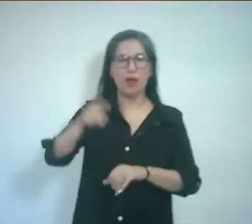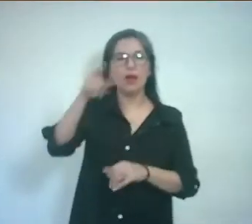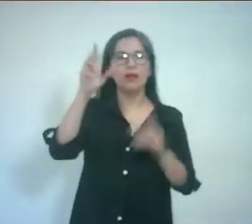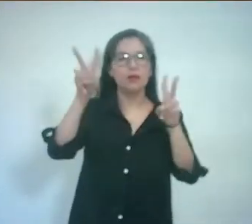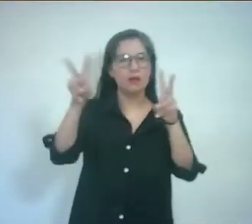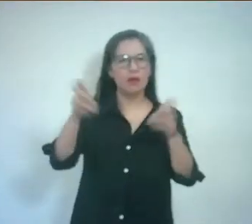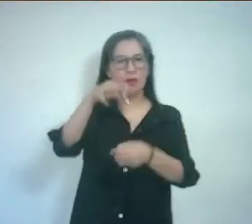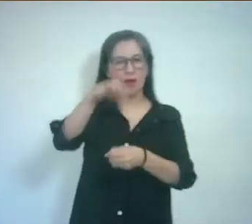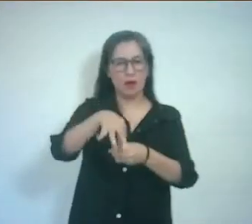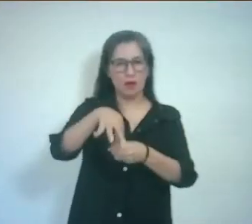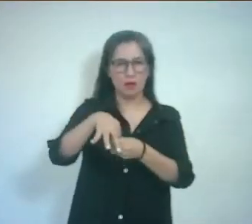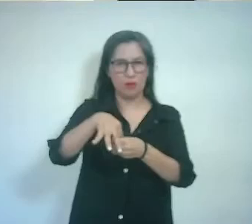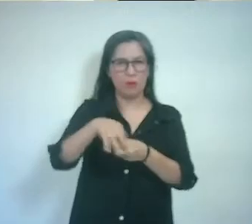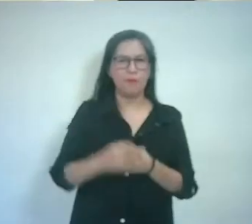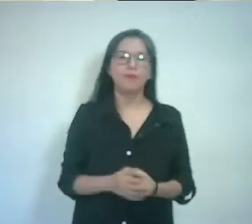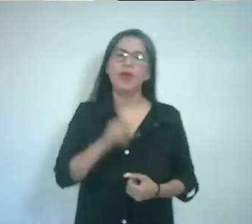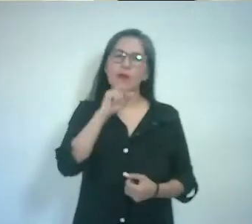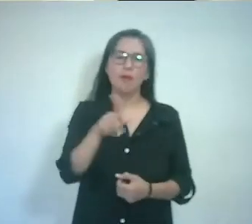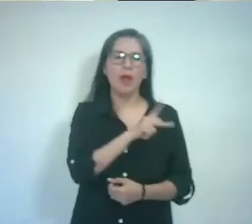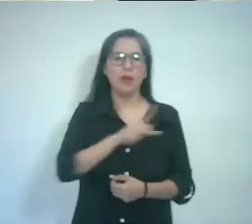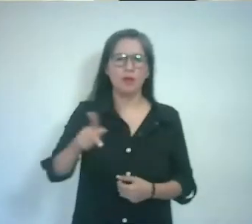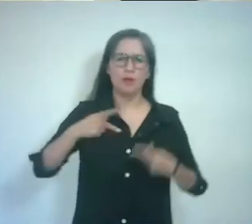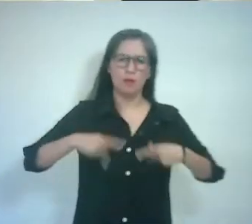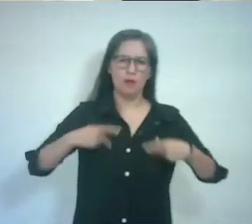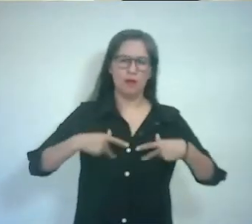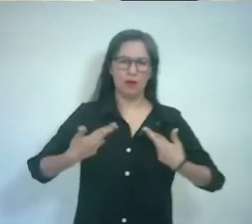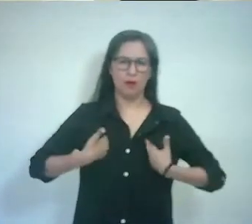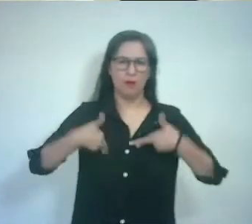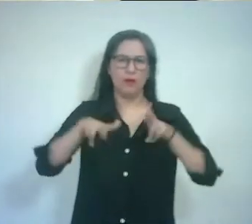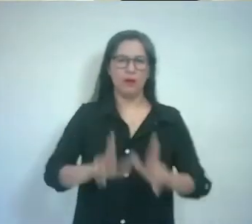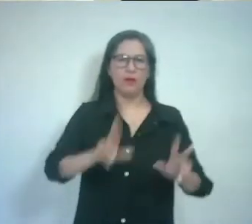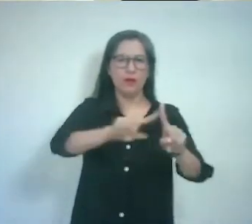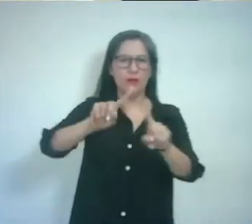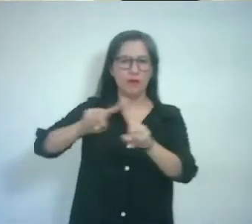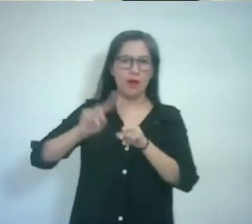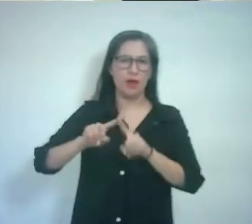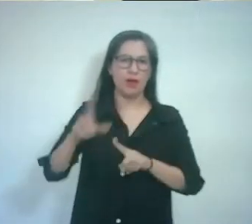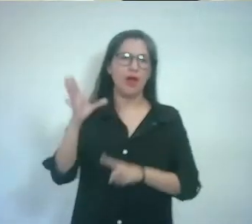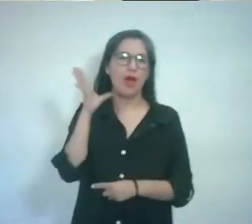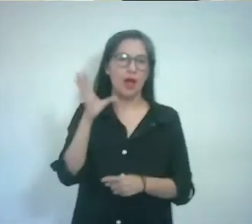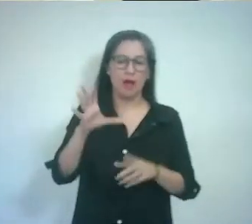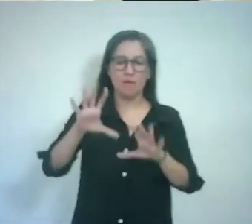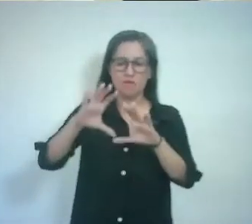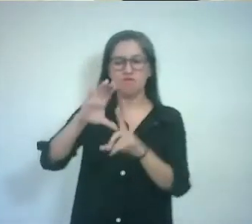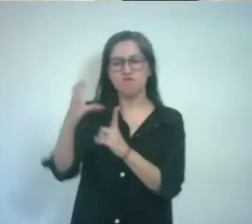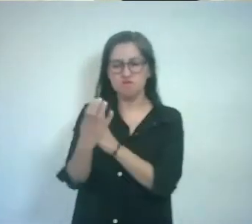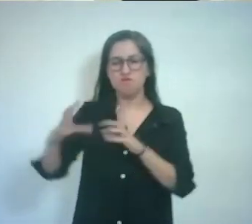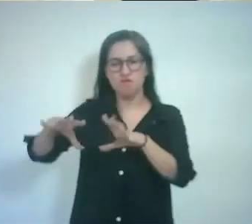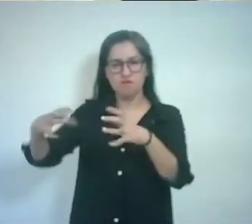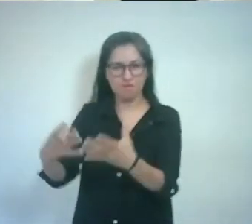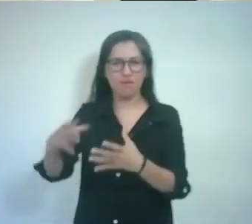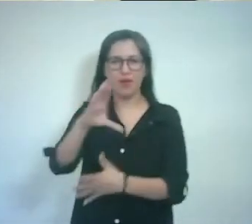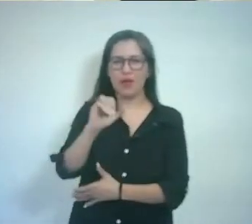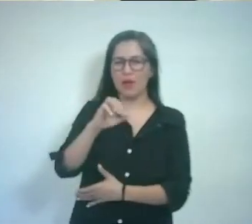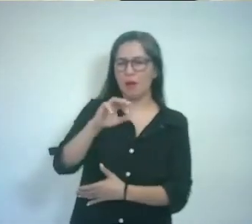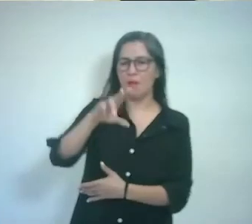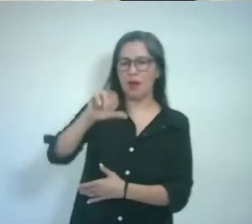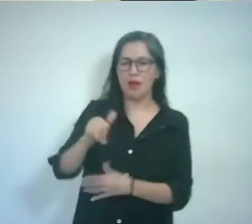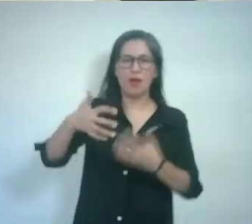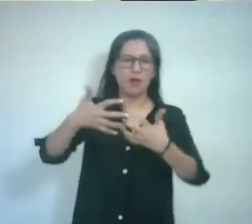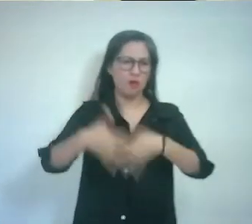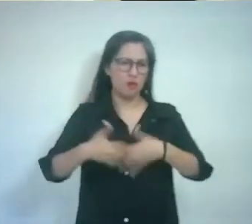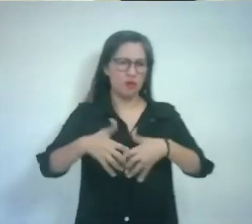a todas las personas representantes de diferentes cámaras de comercio, de industria, del